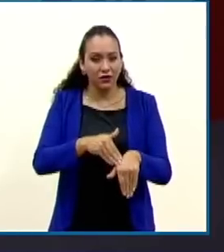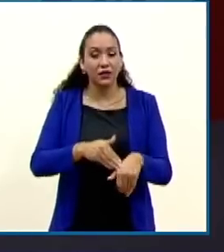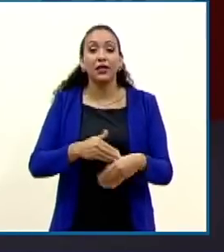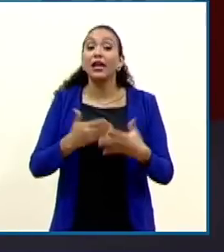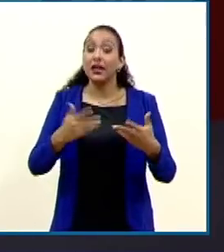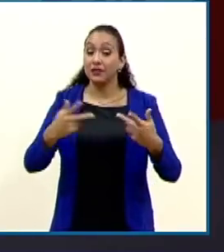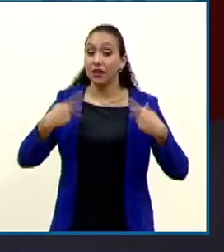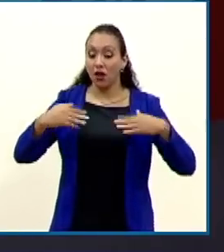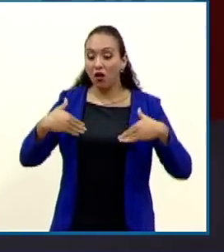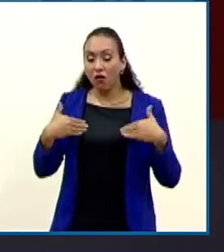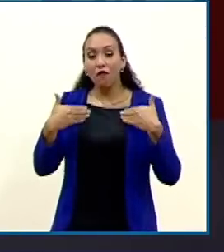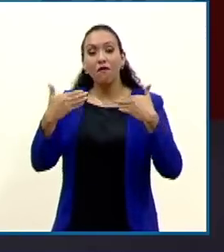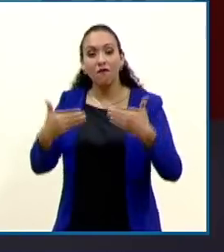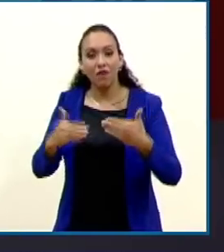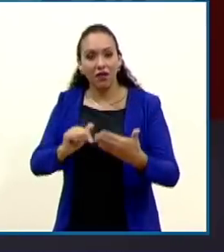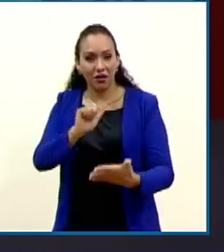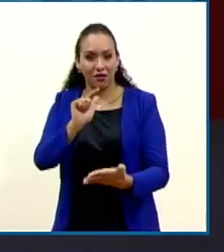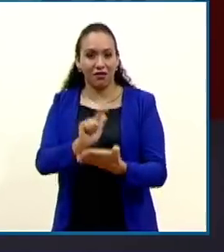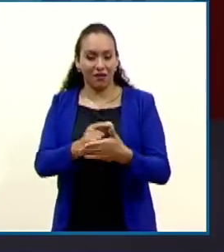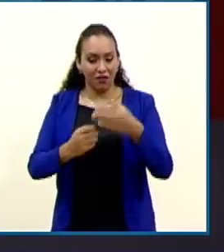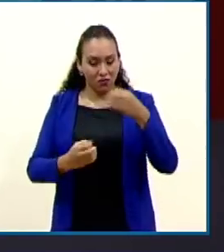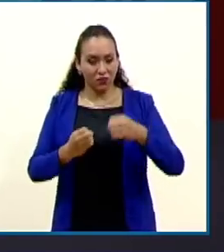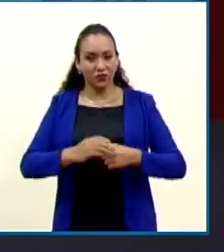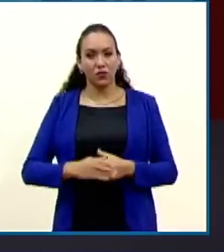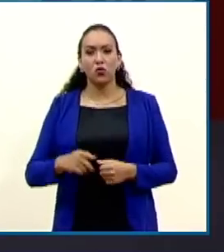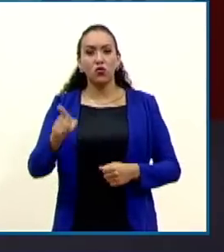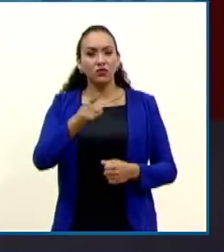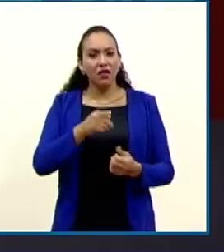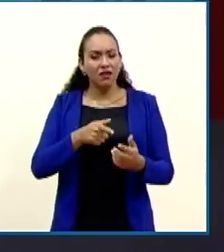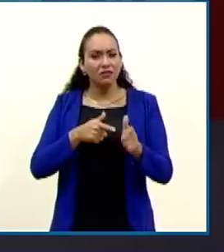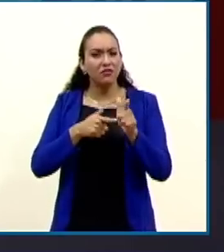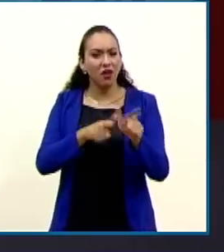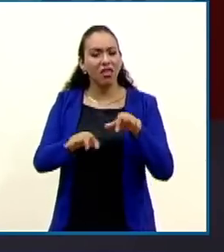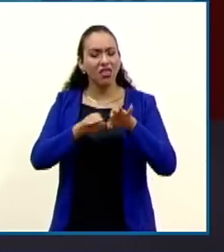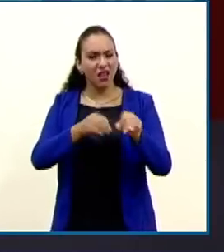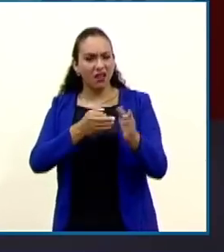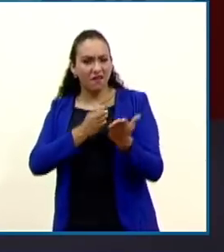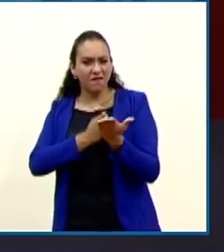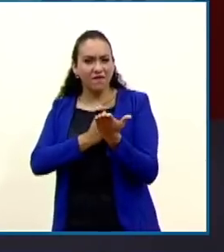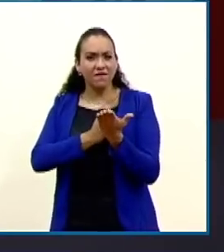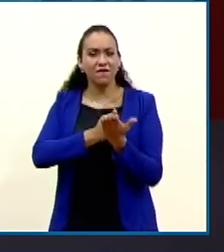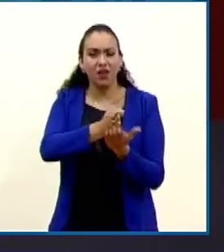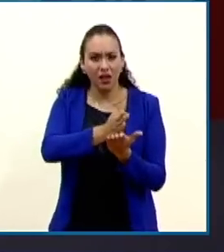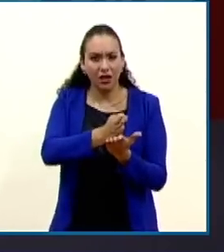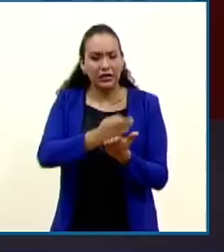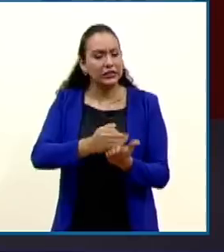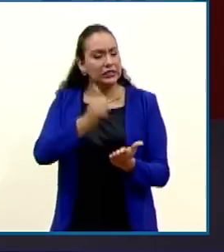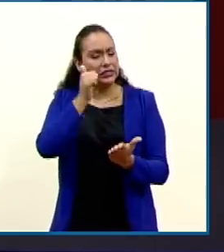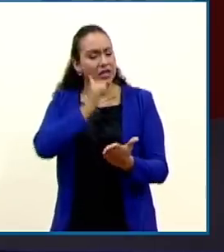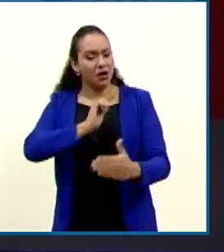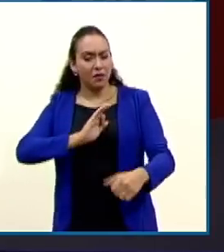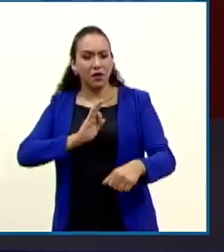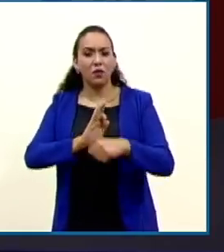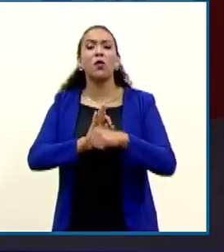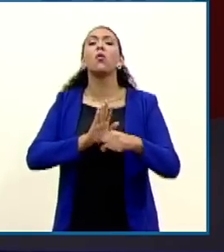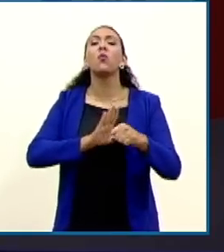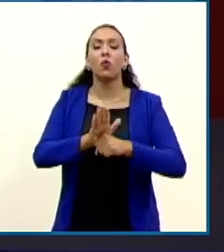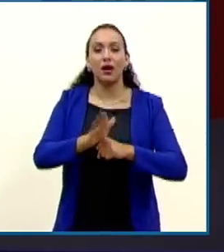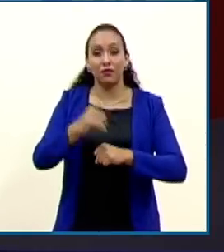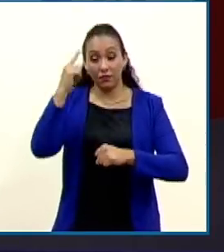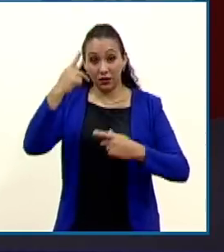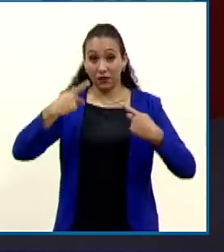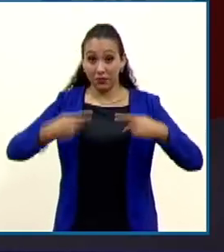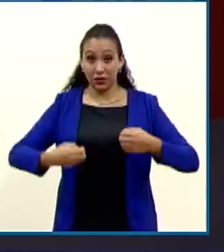la judicatura. Manténganse fieles a sus convicciones y aboguen por la